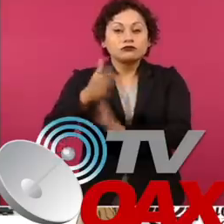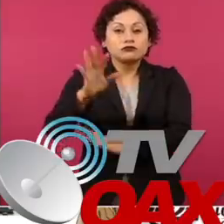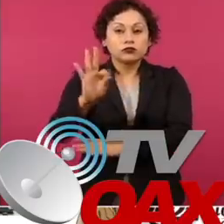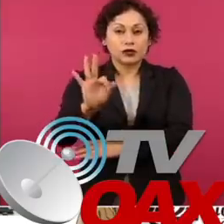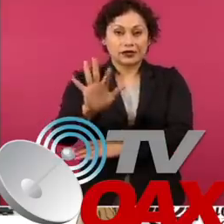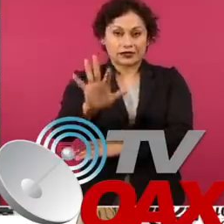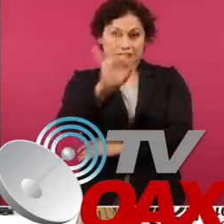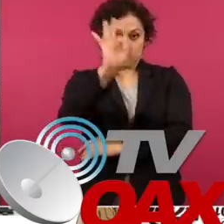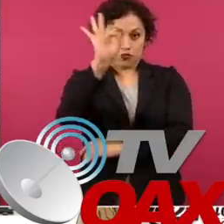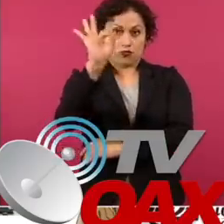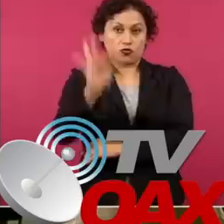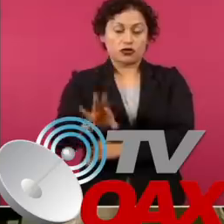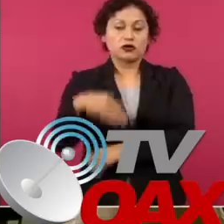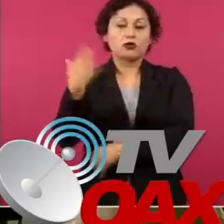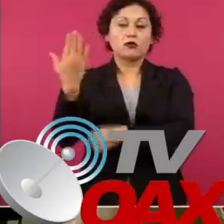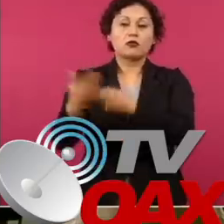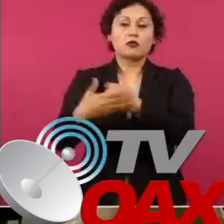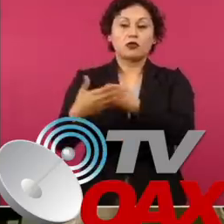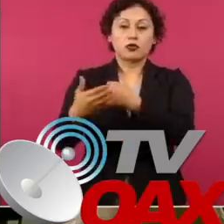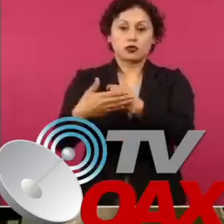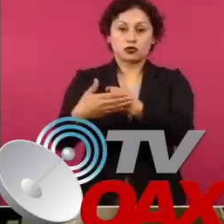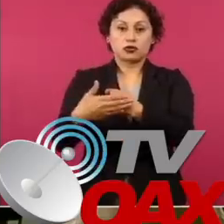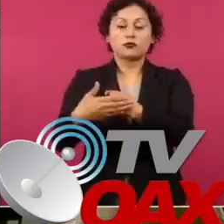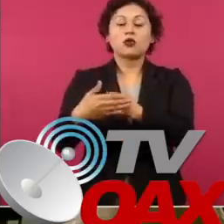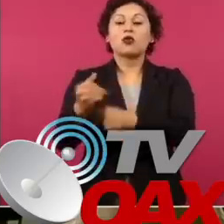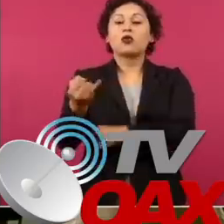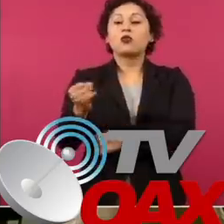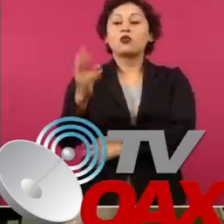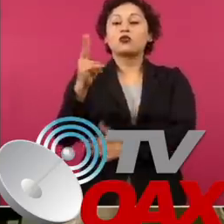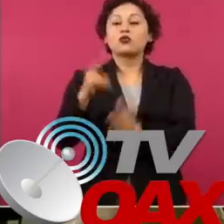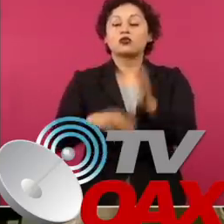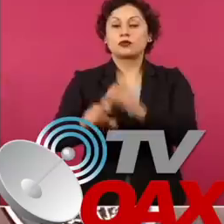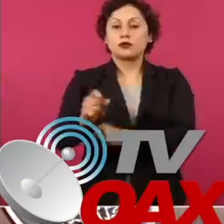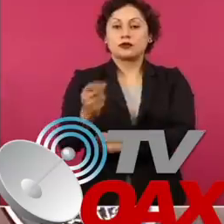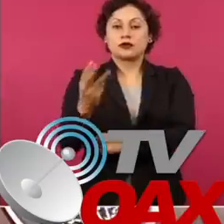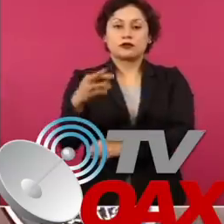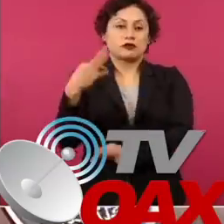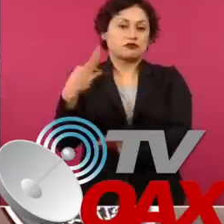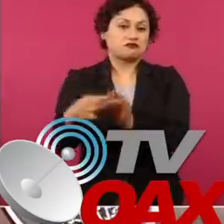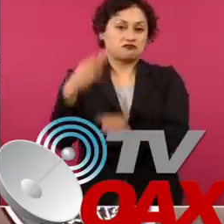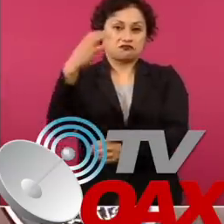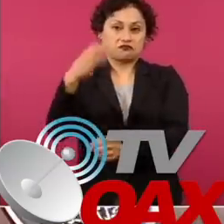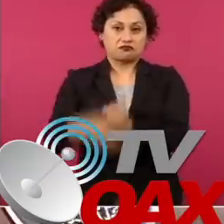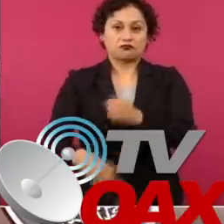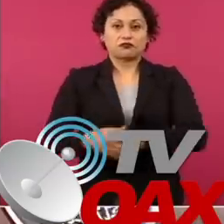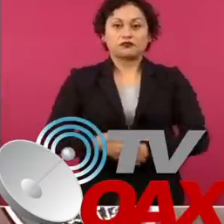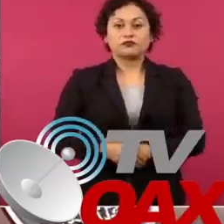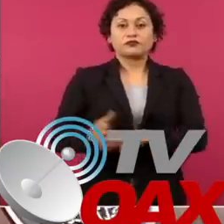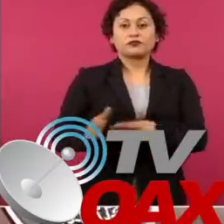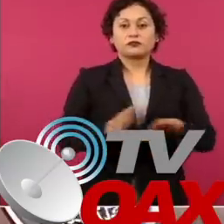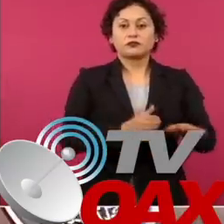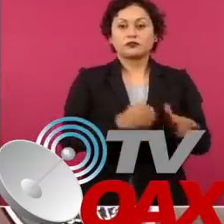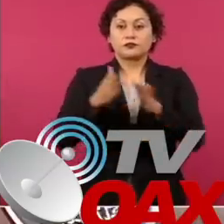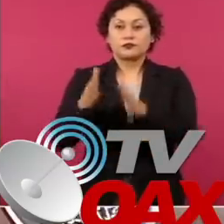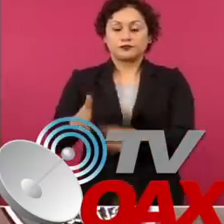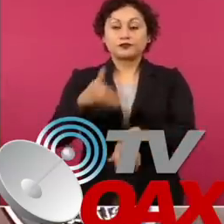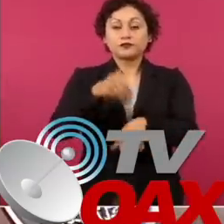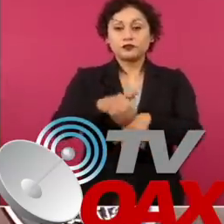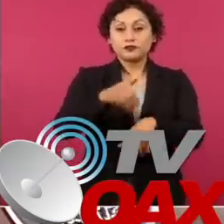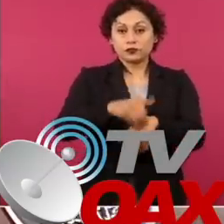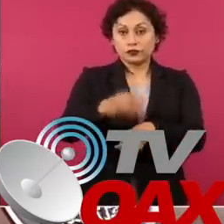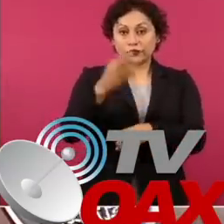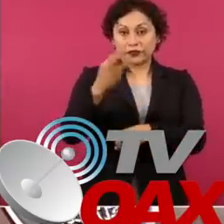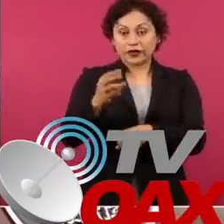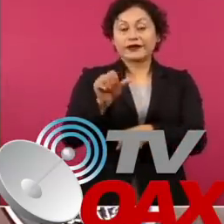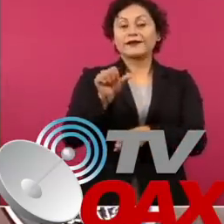45% y estará terminada hacia finales de junio de 2023. La construcción de la obra civil del tramo 3, que son los